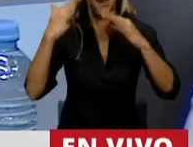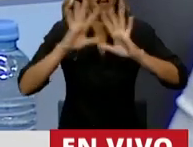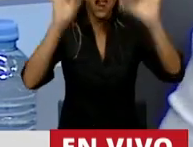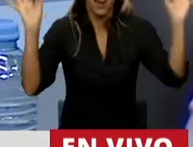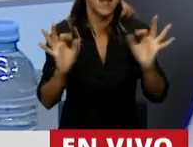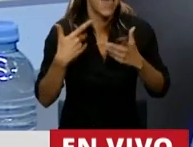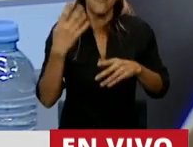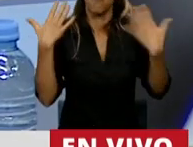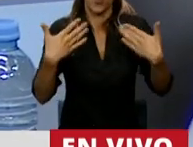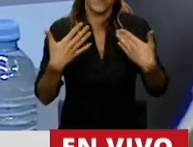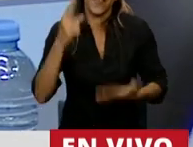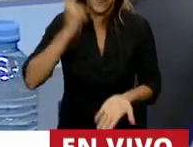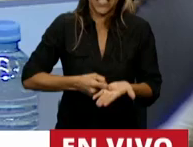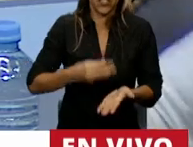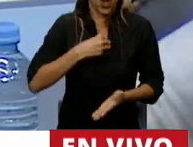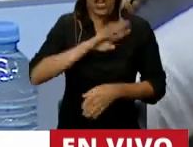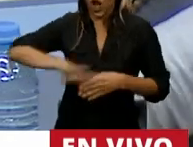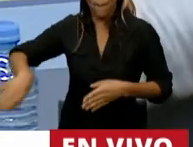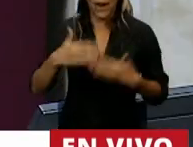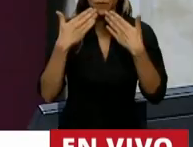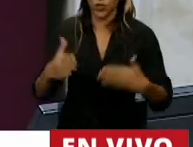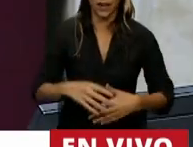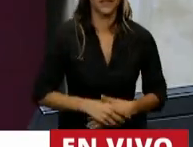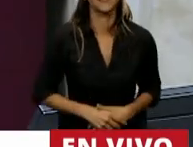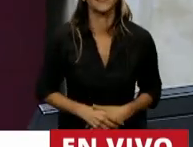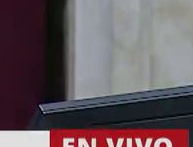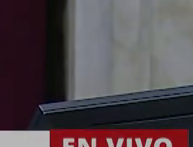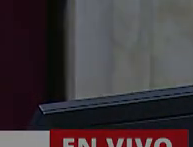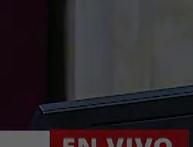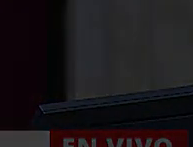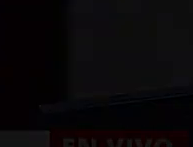Muchas gracias, señor Presidente. Muchas gracias, diputada Latorre.